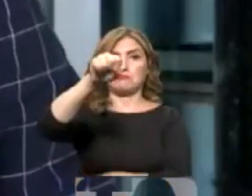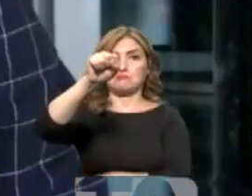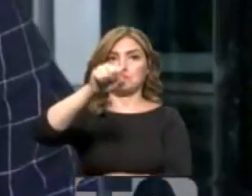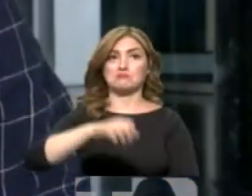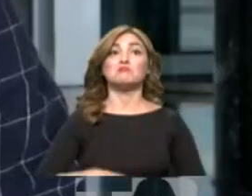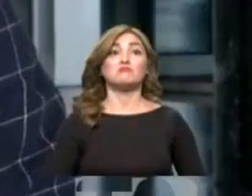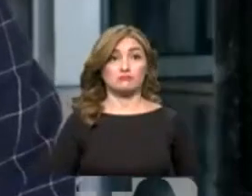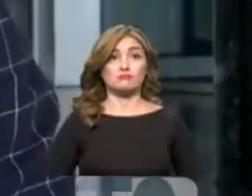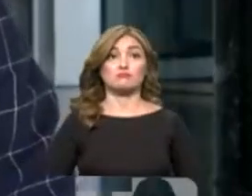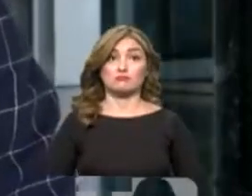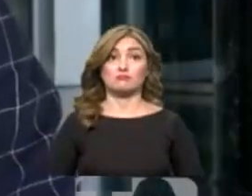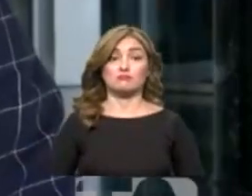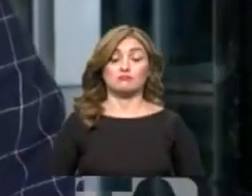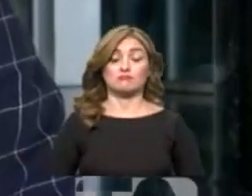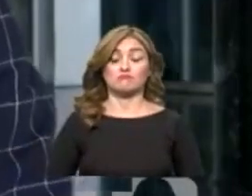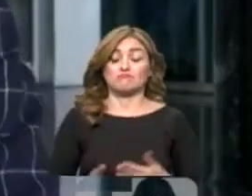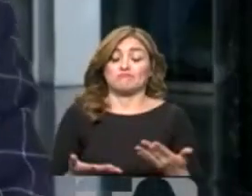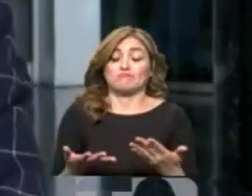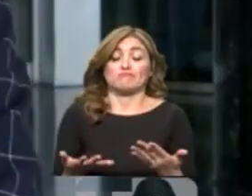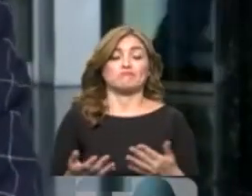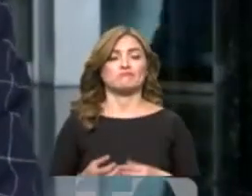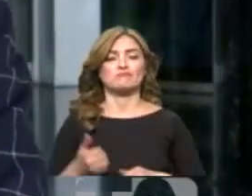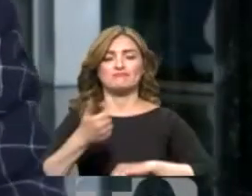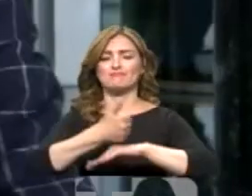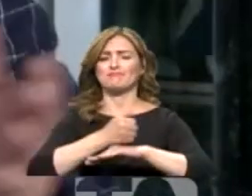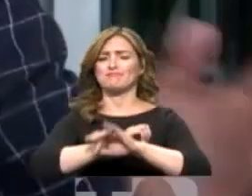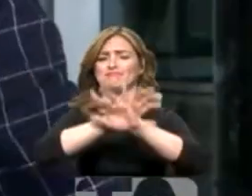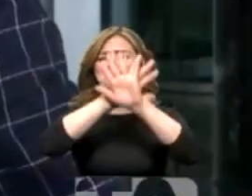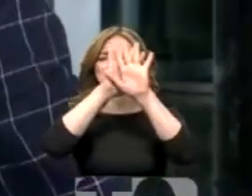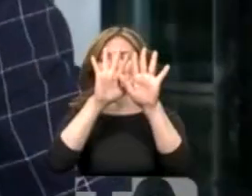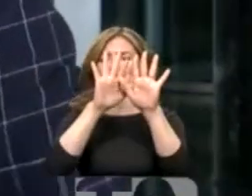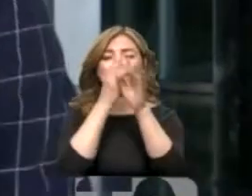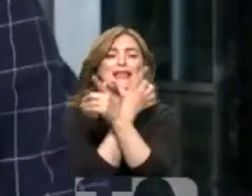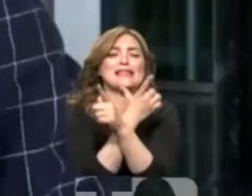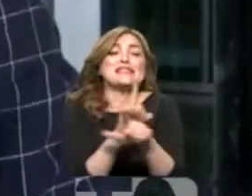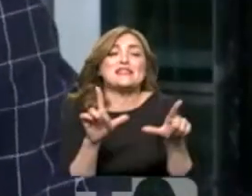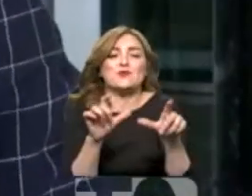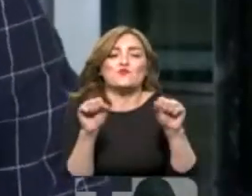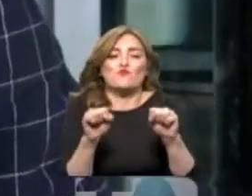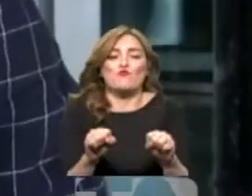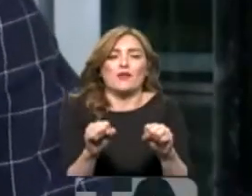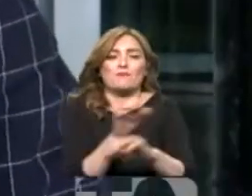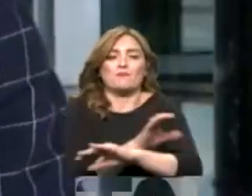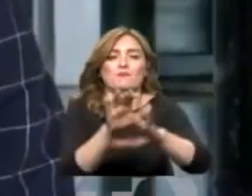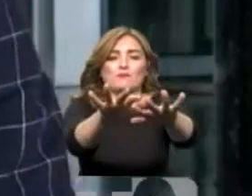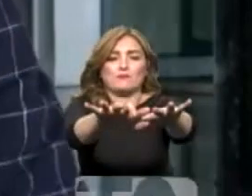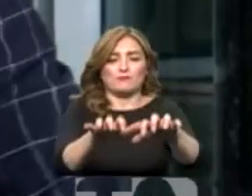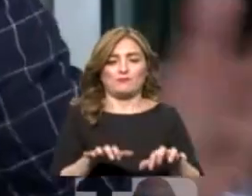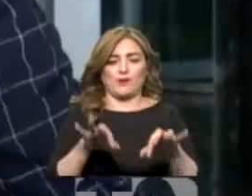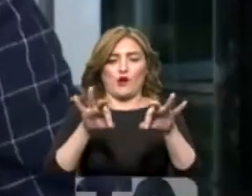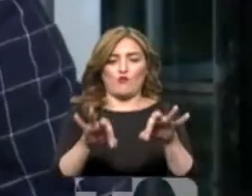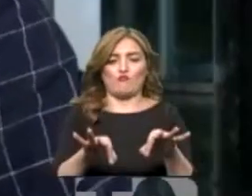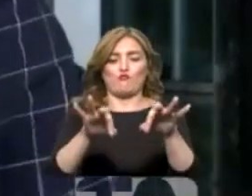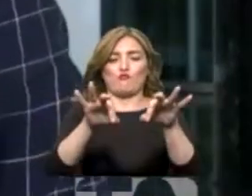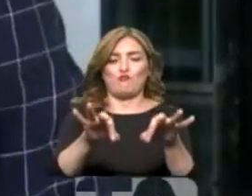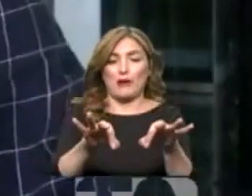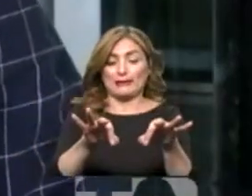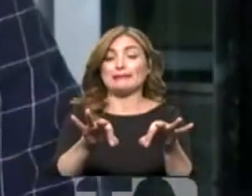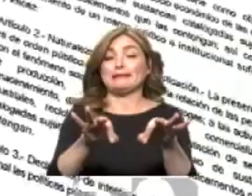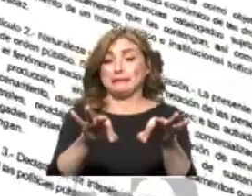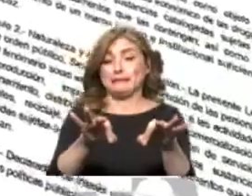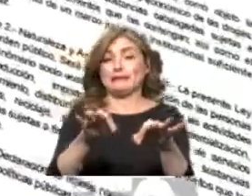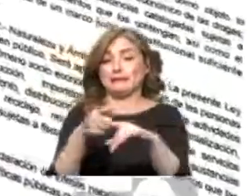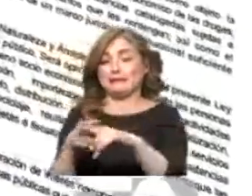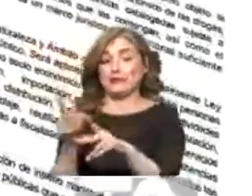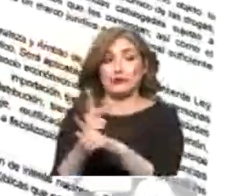Nacional. Se trata de un cuerpo legal en el que se establece vía libre para el cultivo de cannabis, entre otras